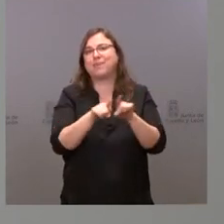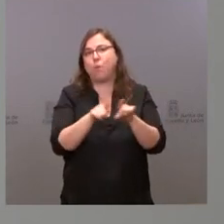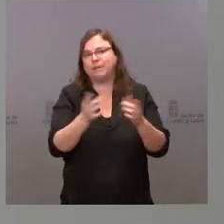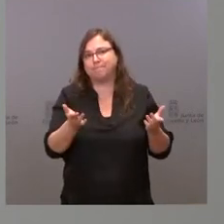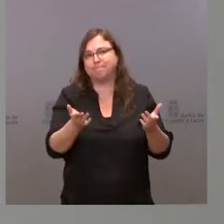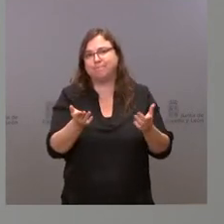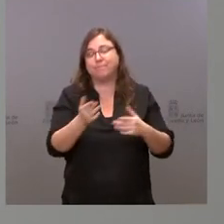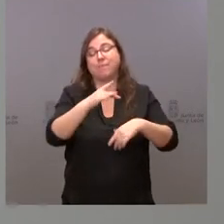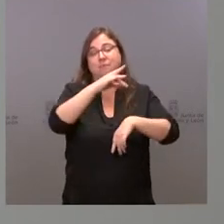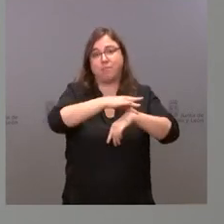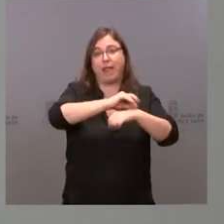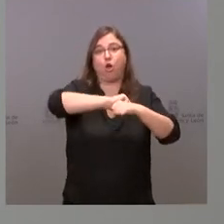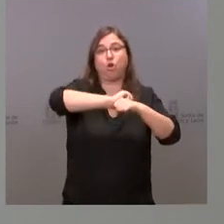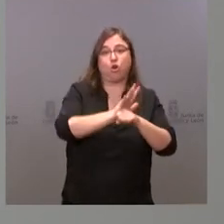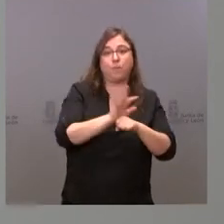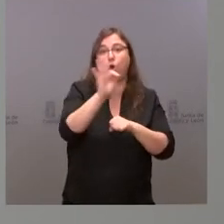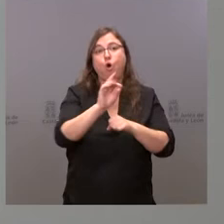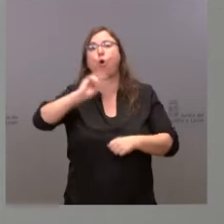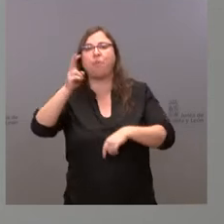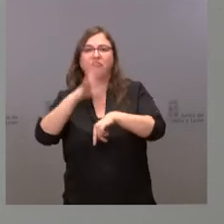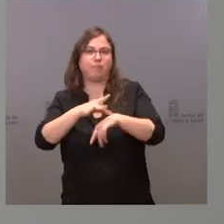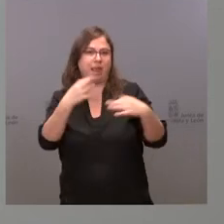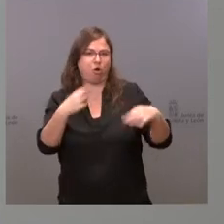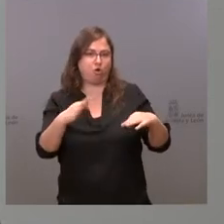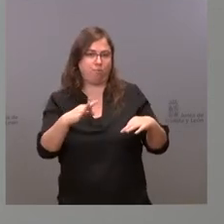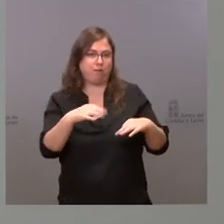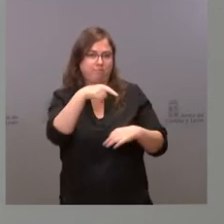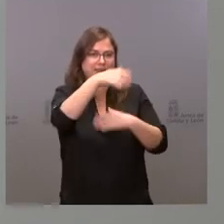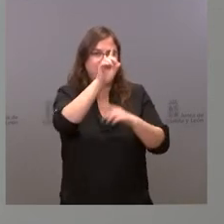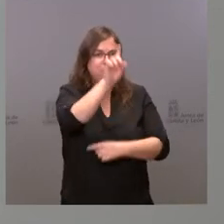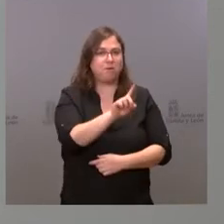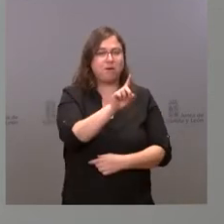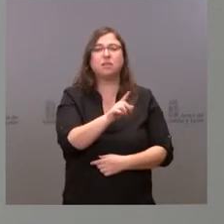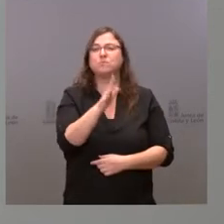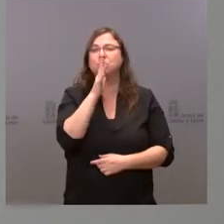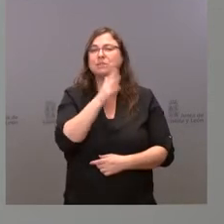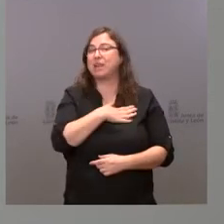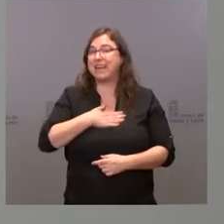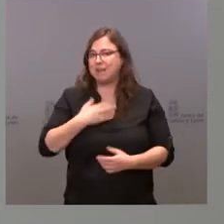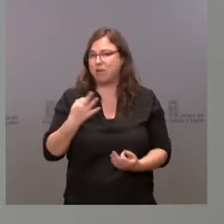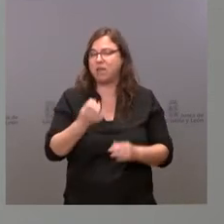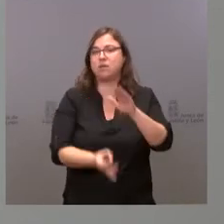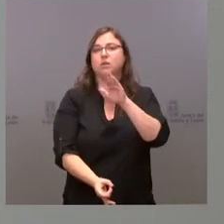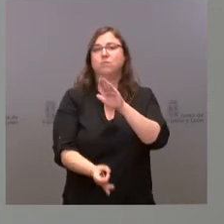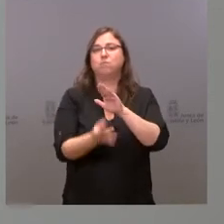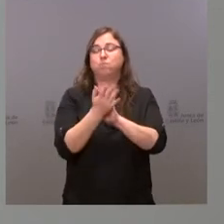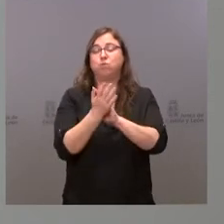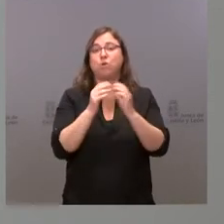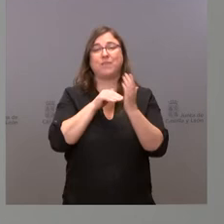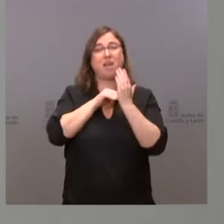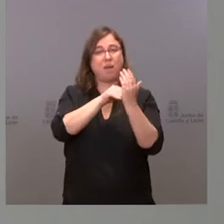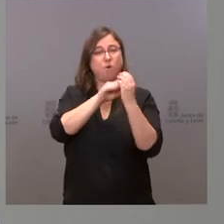coronavirus como sin coronarios y por ello una parte de les vamos a poner en marcha unidades móviles para la